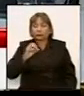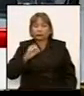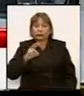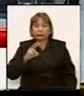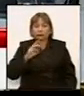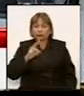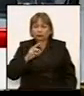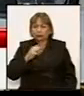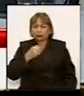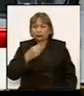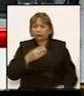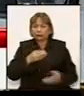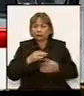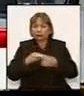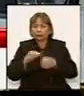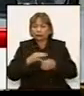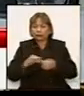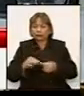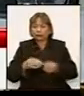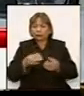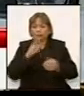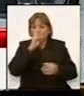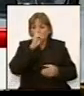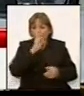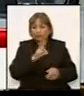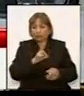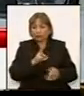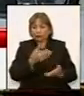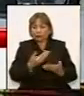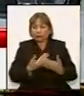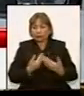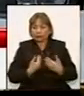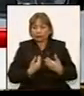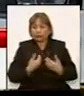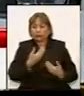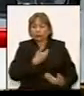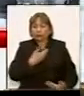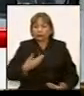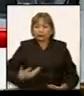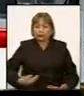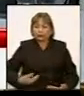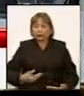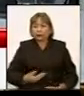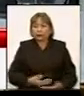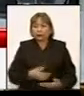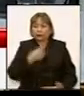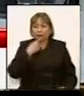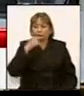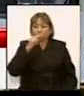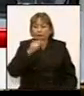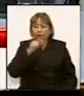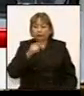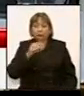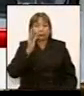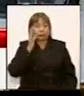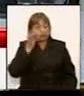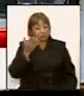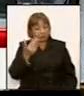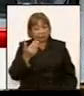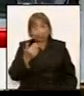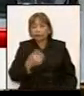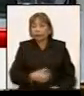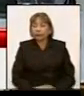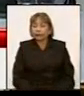menos la provincia merece el respeto de tener al gobernador. Así que ahí hay una llamada de atención también.